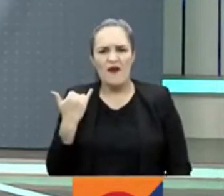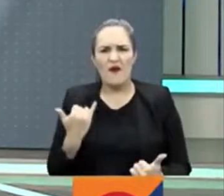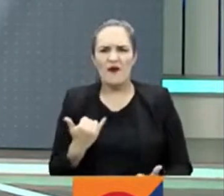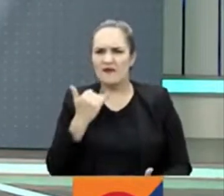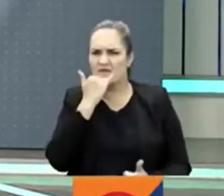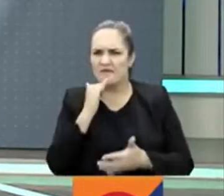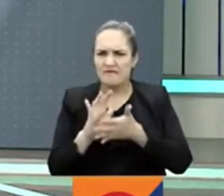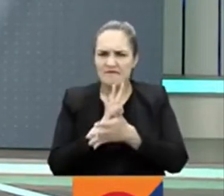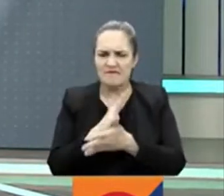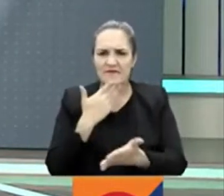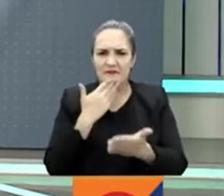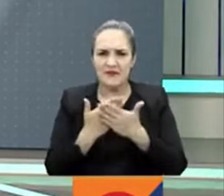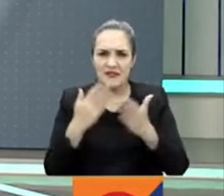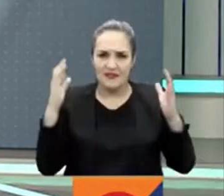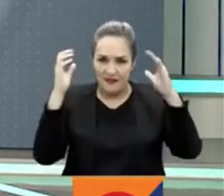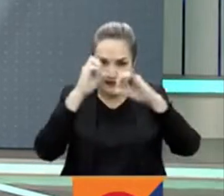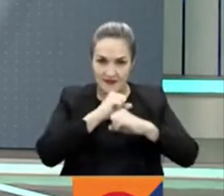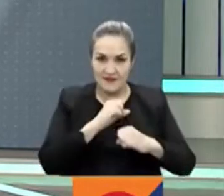muy buenas noches.